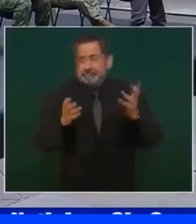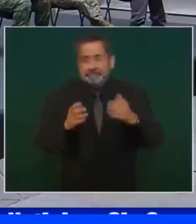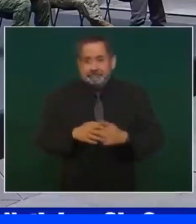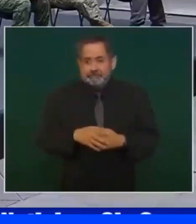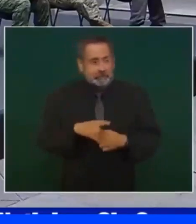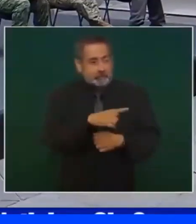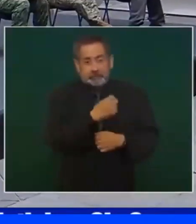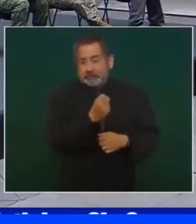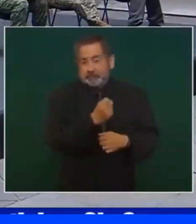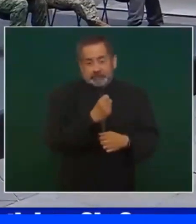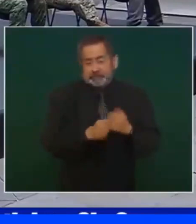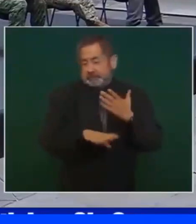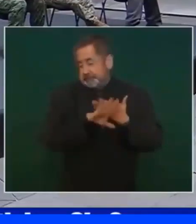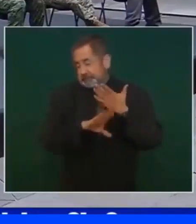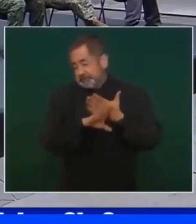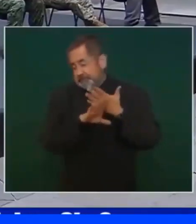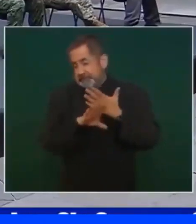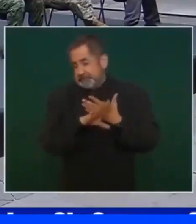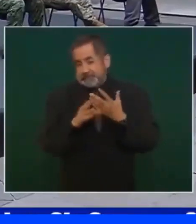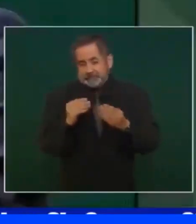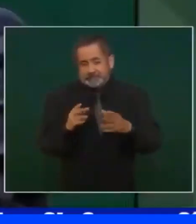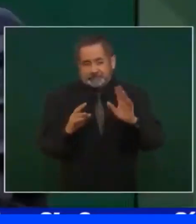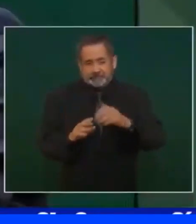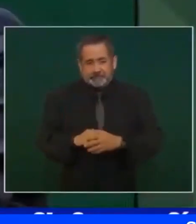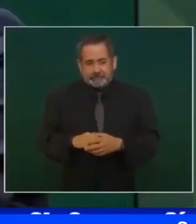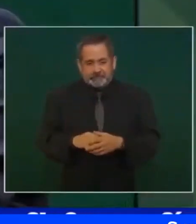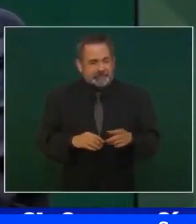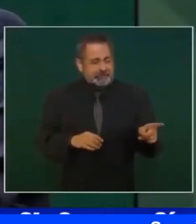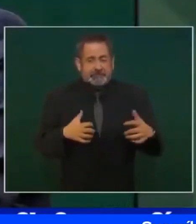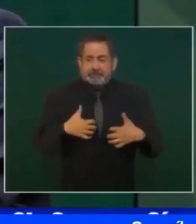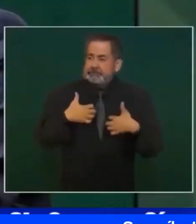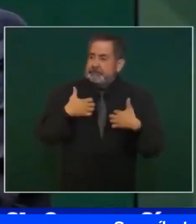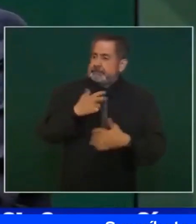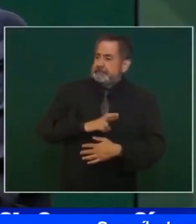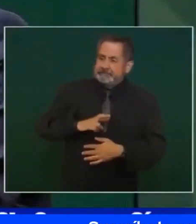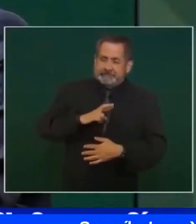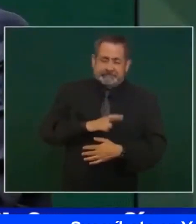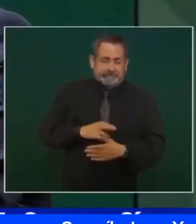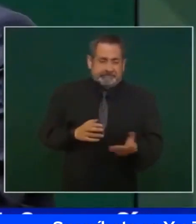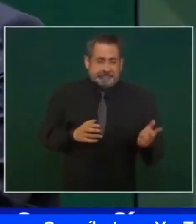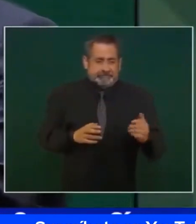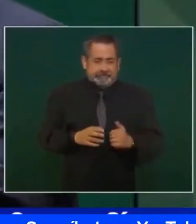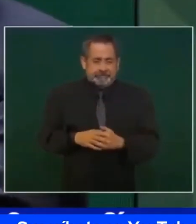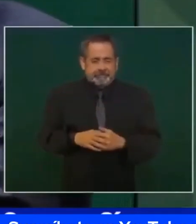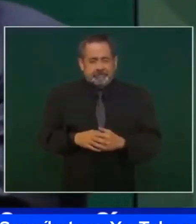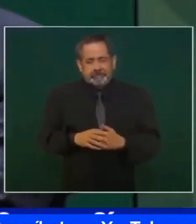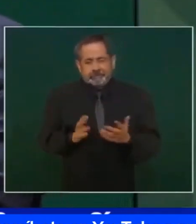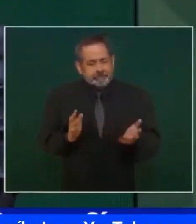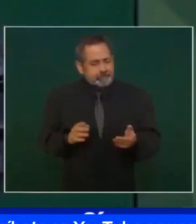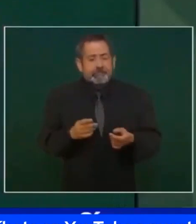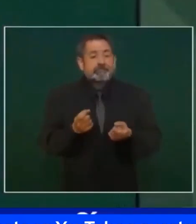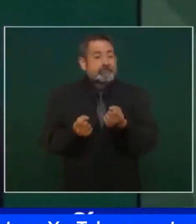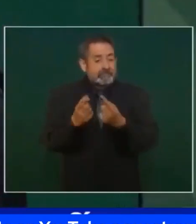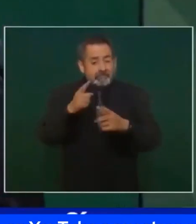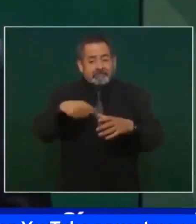intensa, rabiosa, que ya algunos,